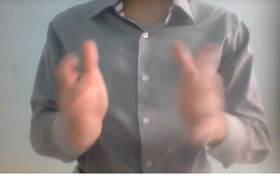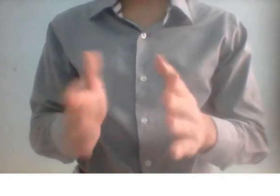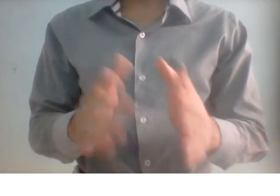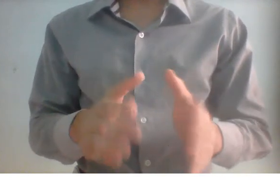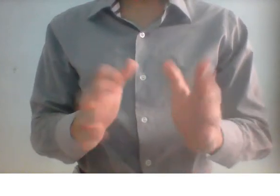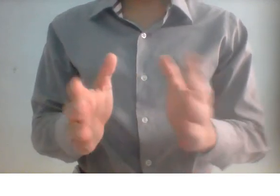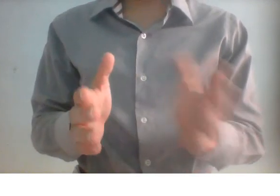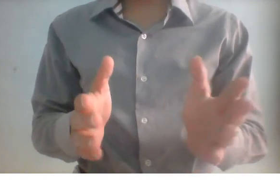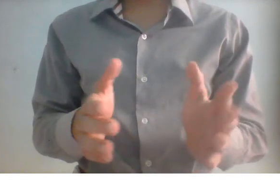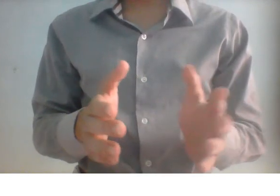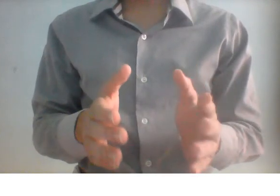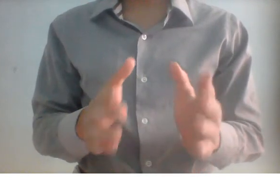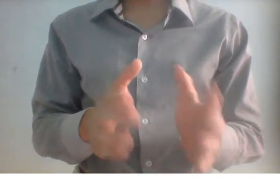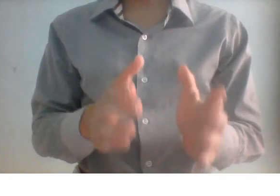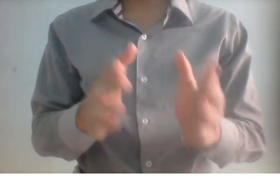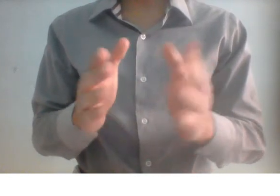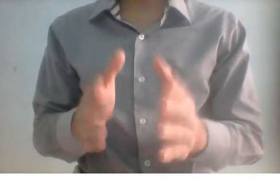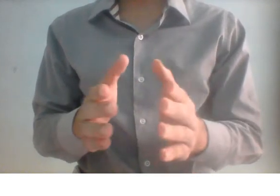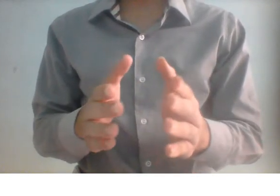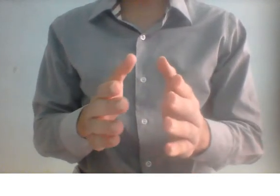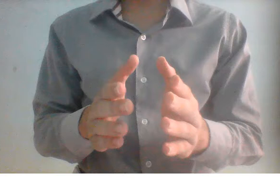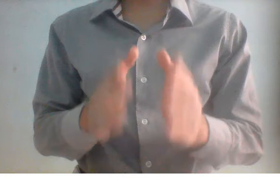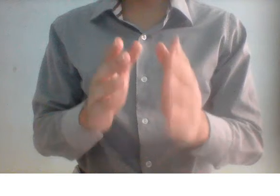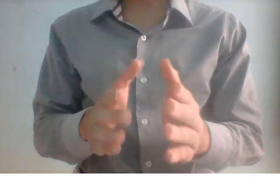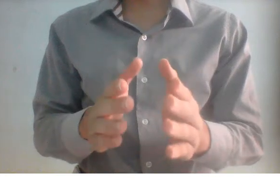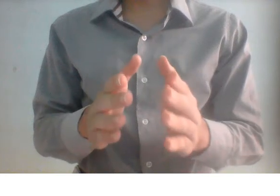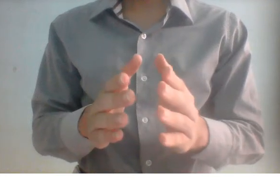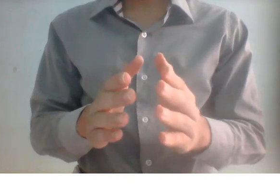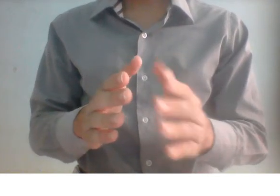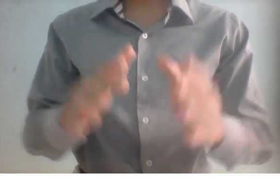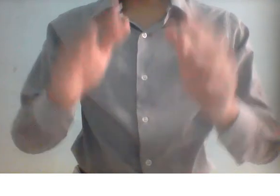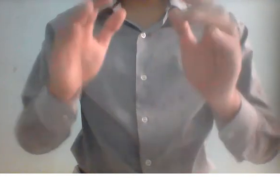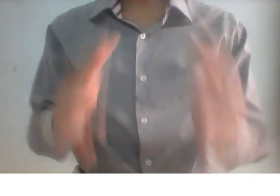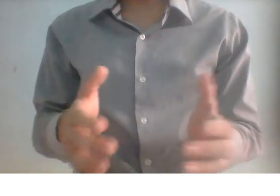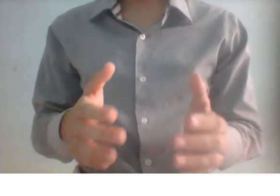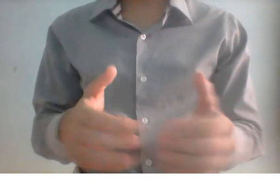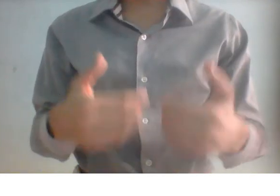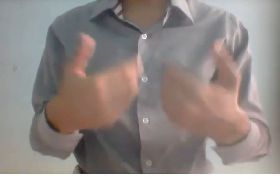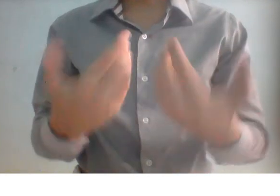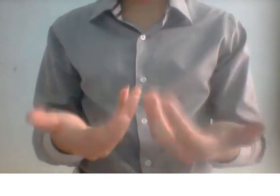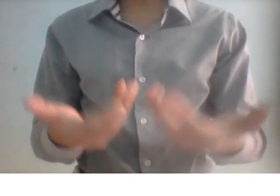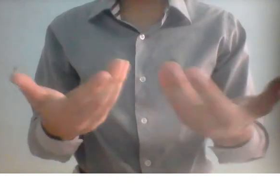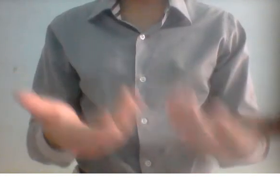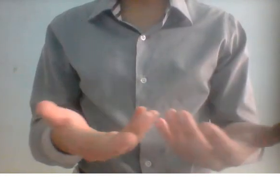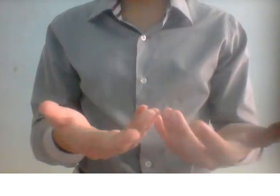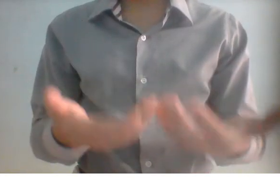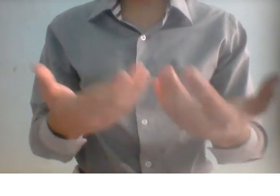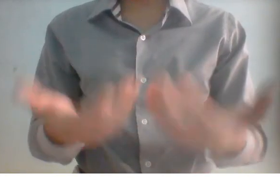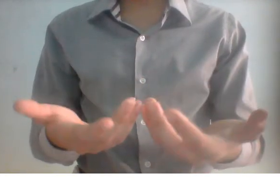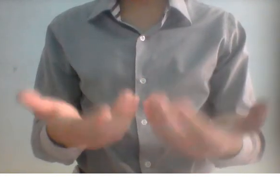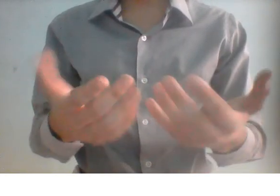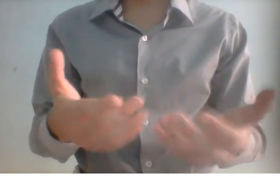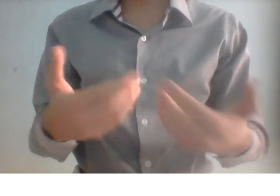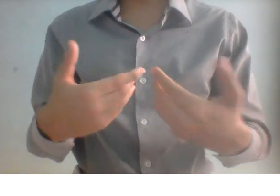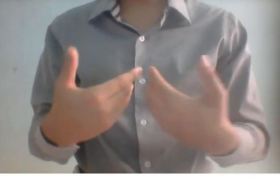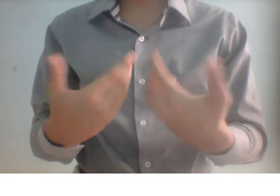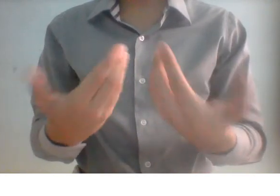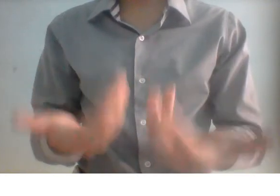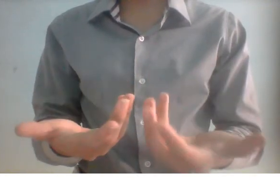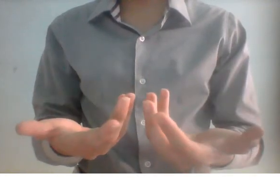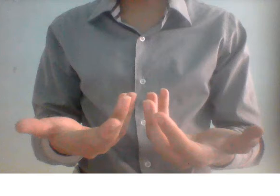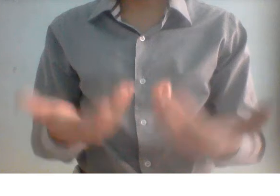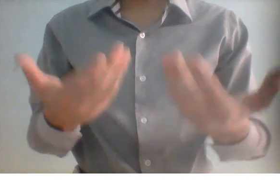mejor habría por ahí ciertas afectaciones, pero no necesariamente implica que todo se va a venir abajo. Claro, la planta de Tileno 21 es una